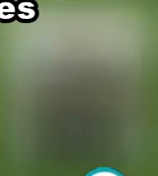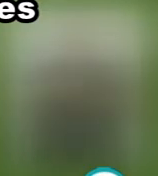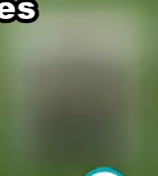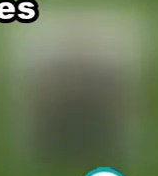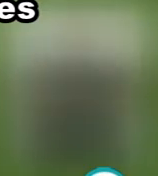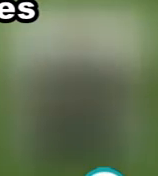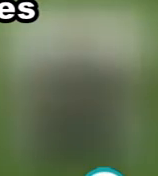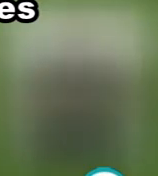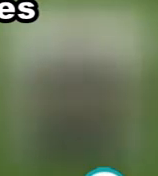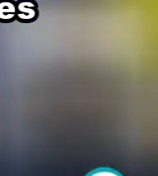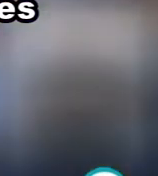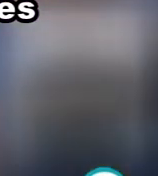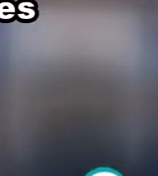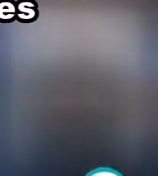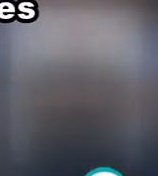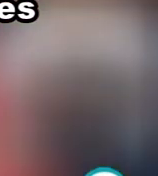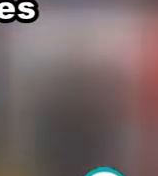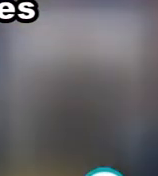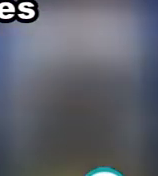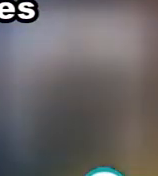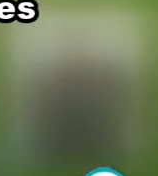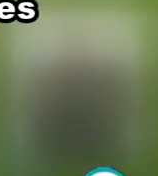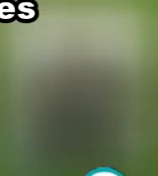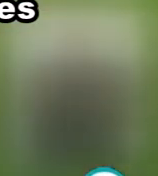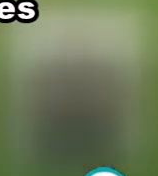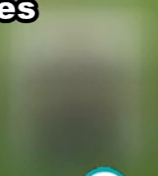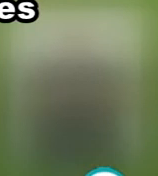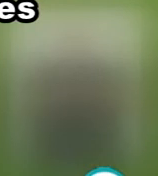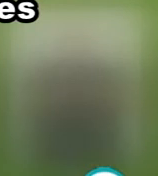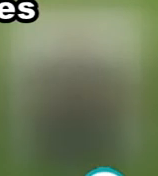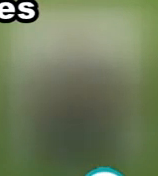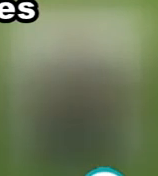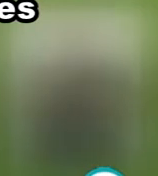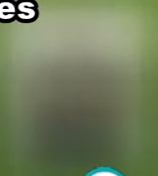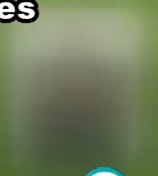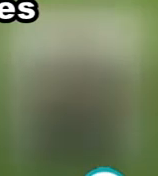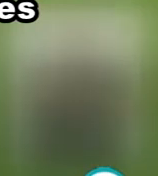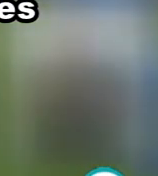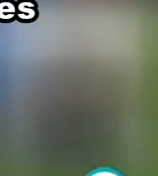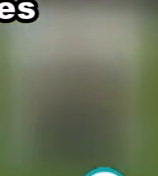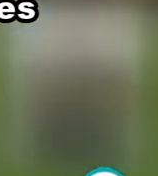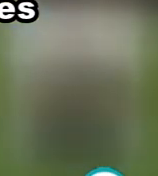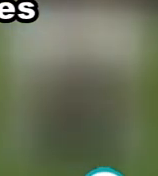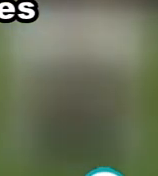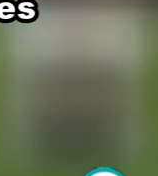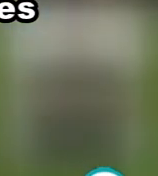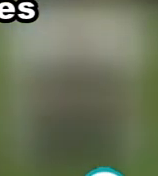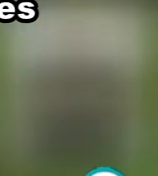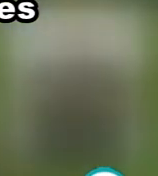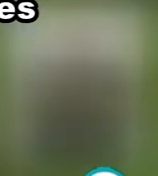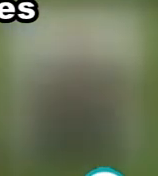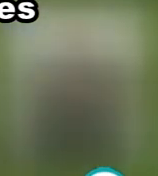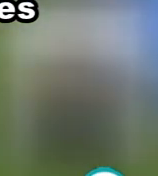categoría. Ontiveros también es otro de los jugadores que destacadísimo, pero viene esta jugada en el minuto 45. Cifuente